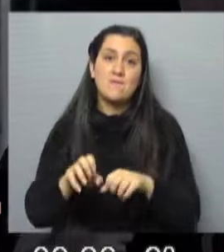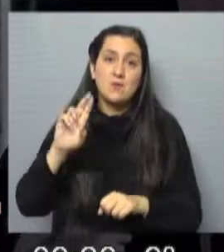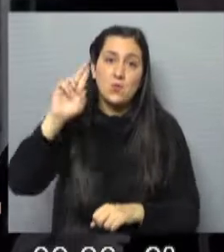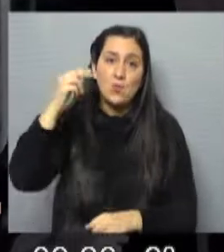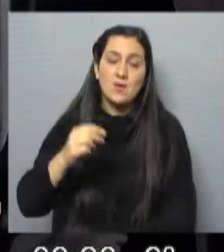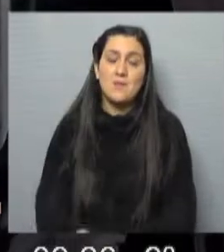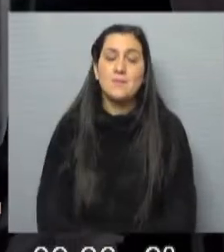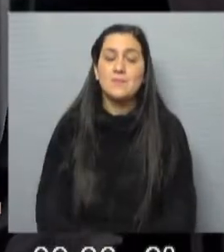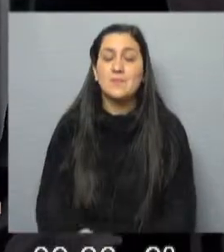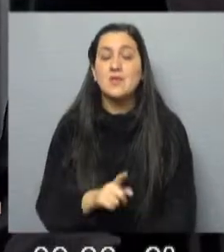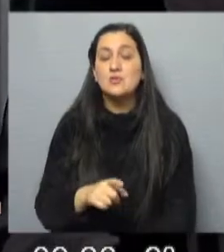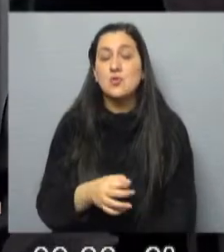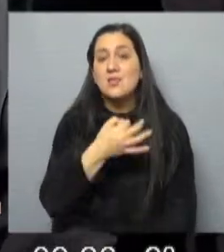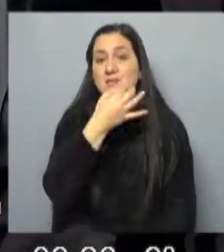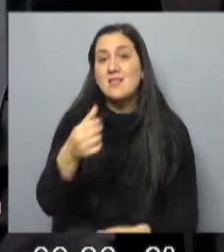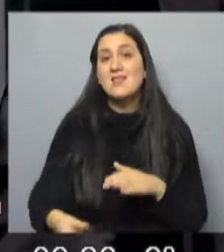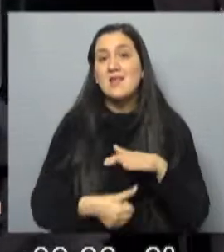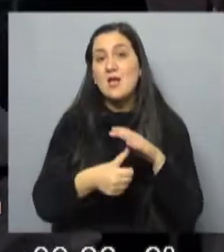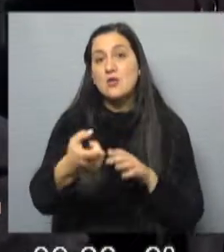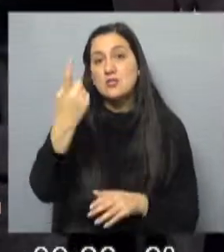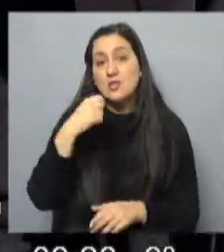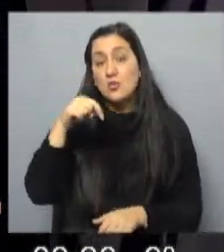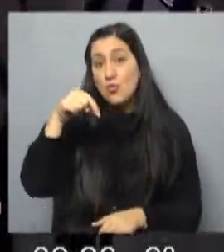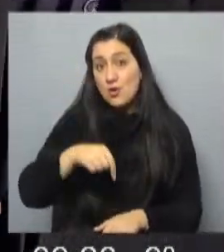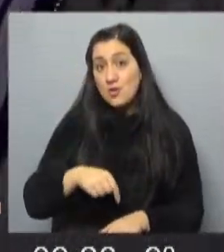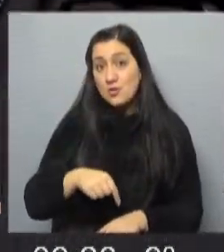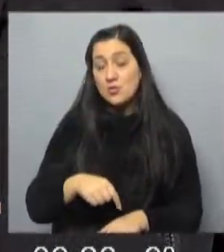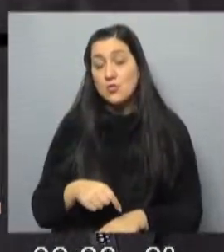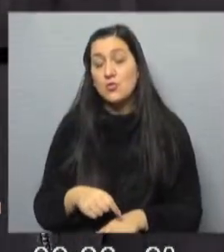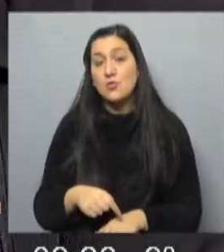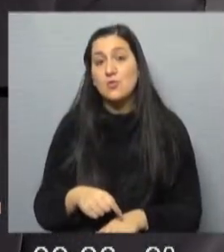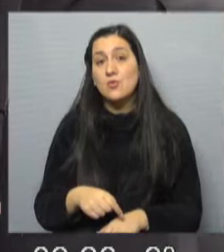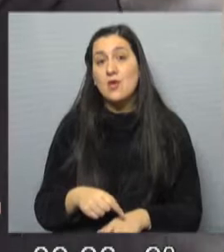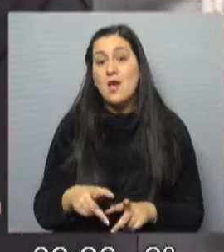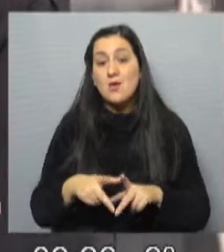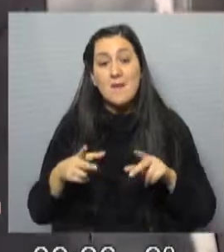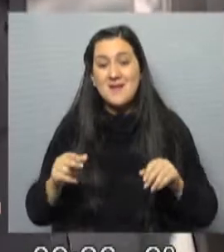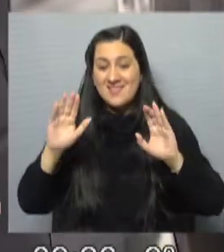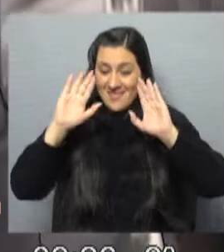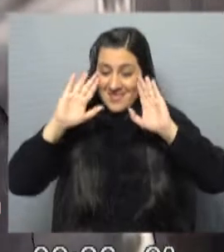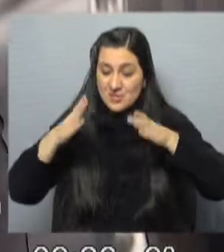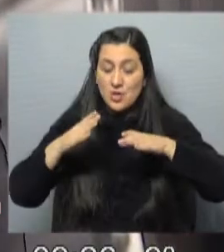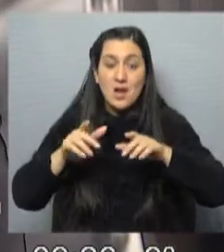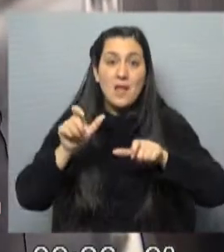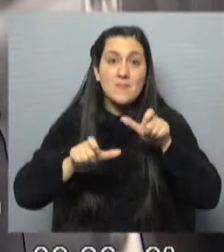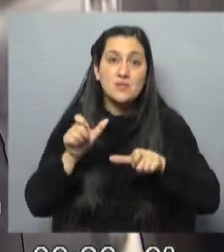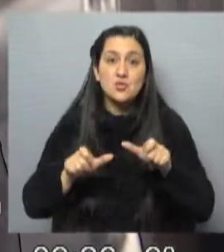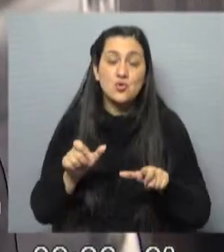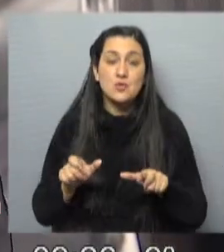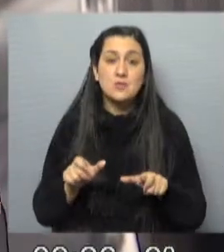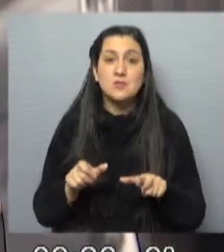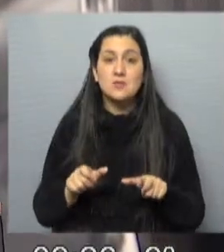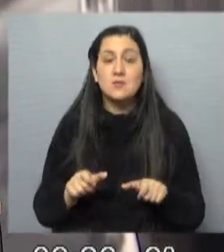decía el decano ayer, que bueno, que con esto también se cubría una parte de atención a la población y una devolución que